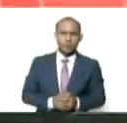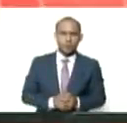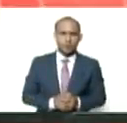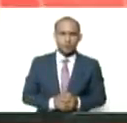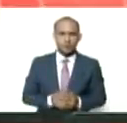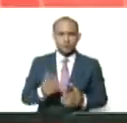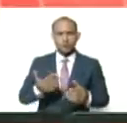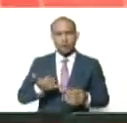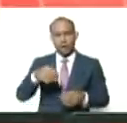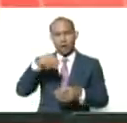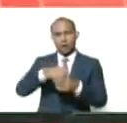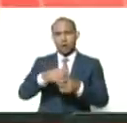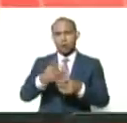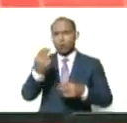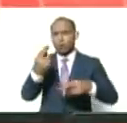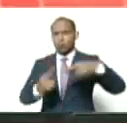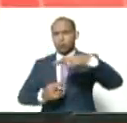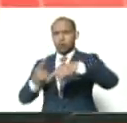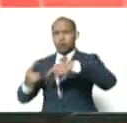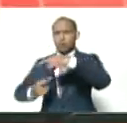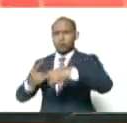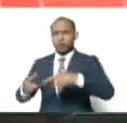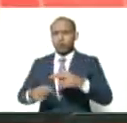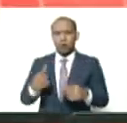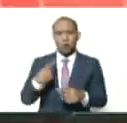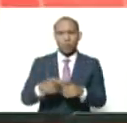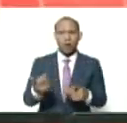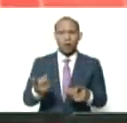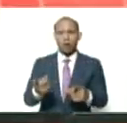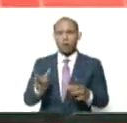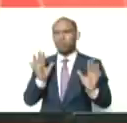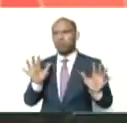muy revolucionaria, que a veces se descuida.